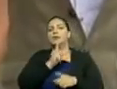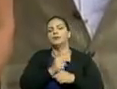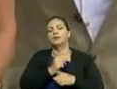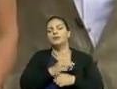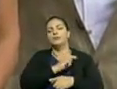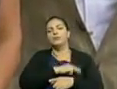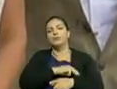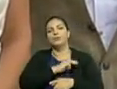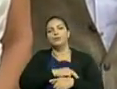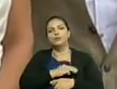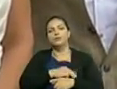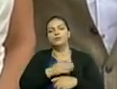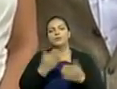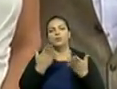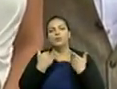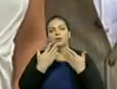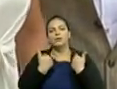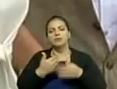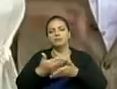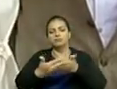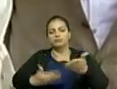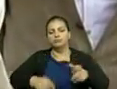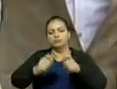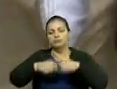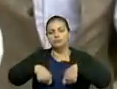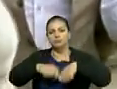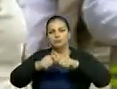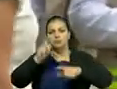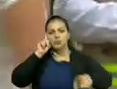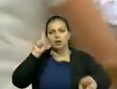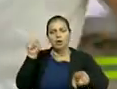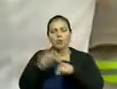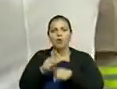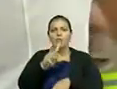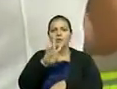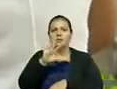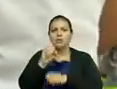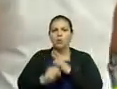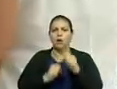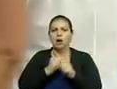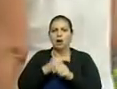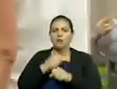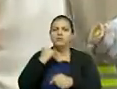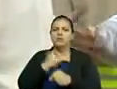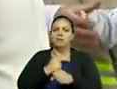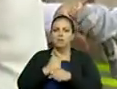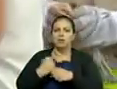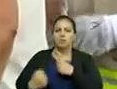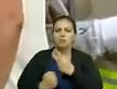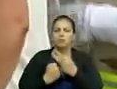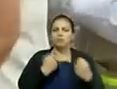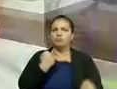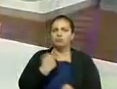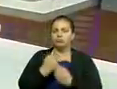años, también para su mantenimiento, informó Jorge Escobar.